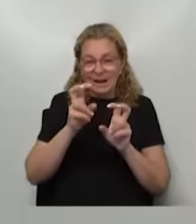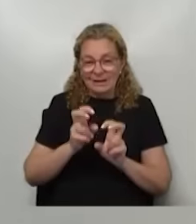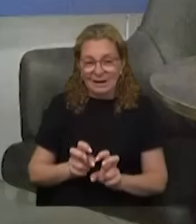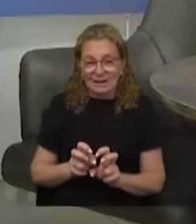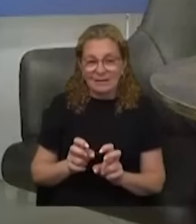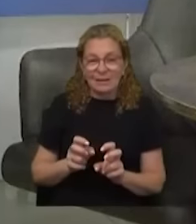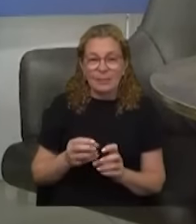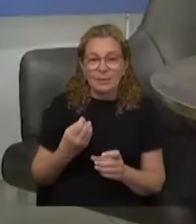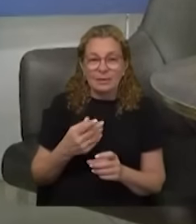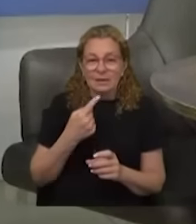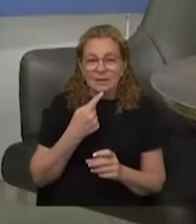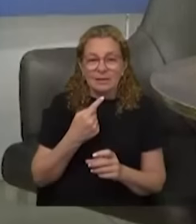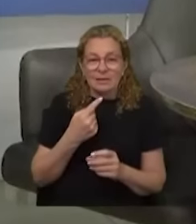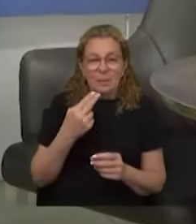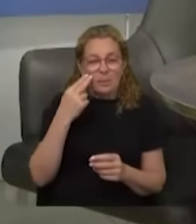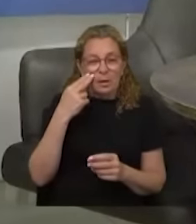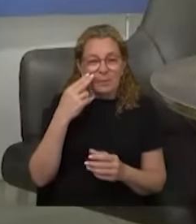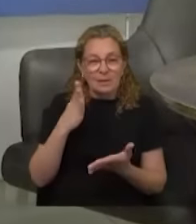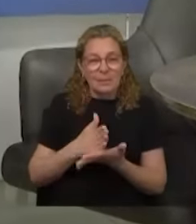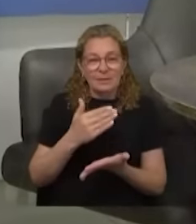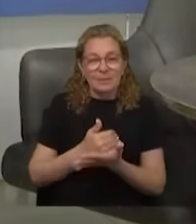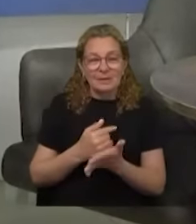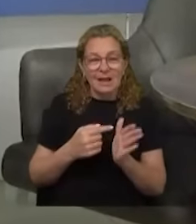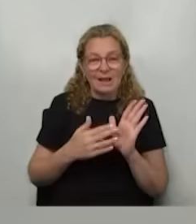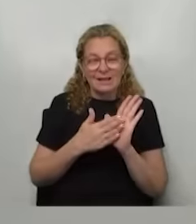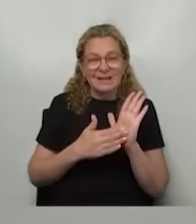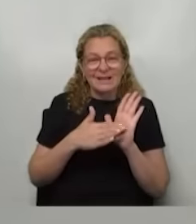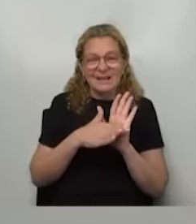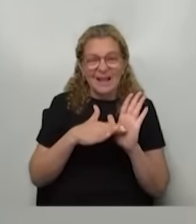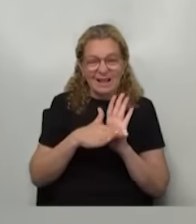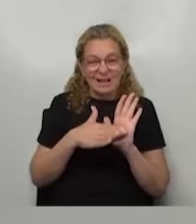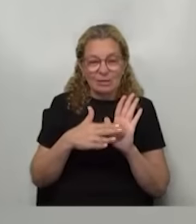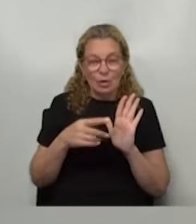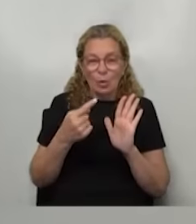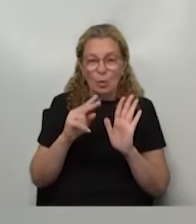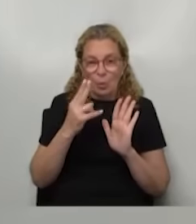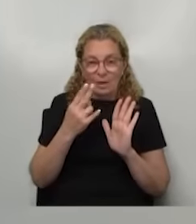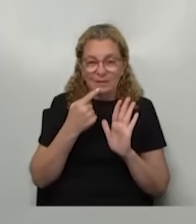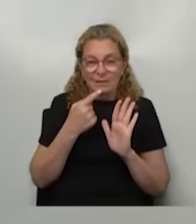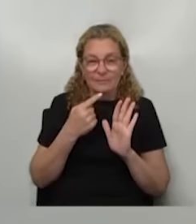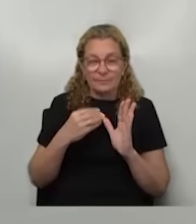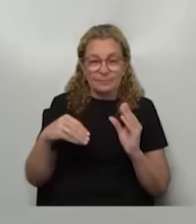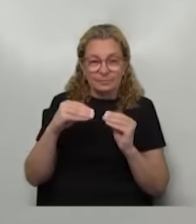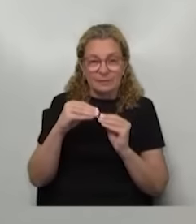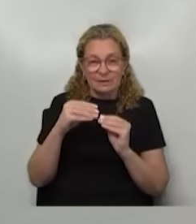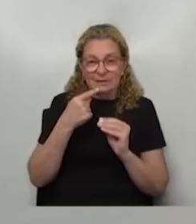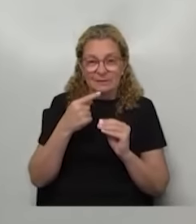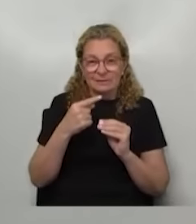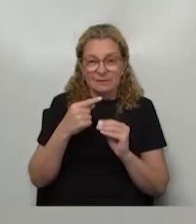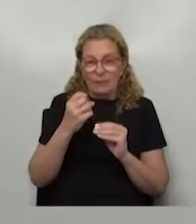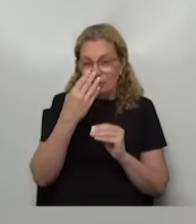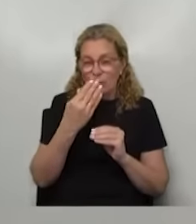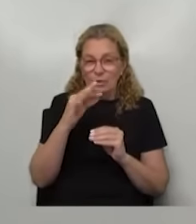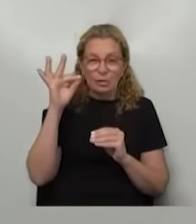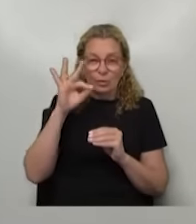incremento de la inseguridad alimentaria en los departamentos del centro del país hay un incremento en la región integrada por flores